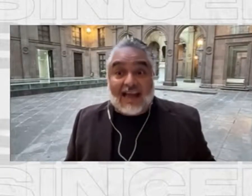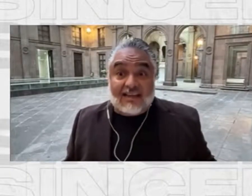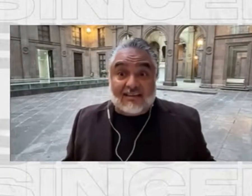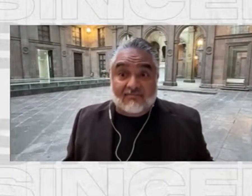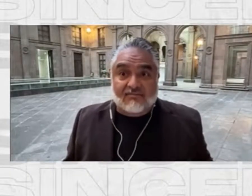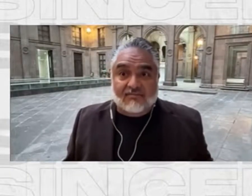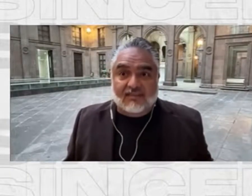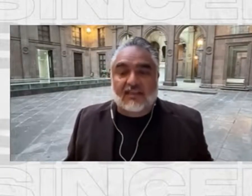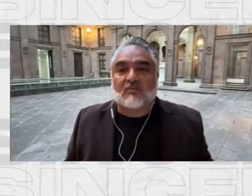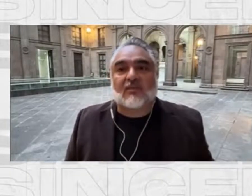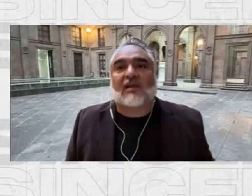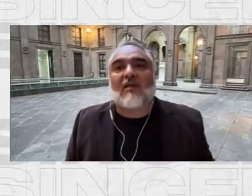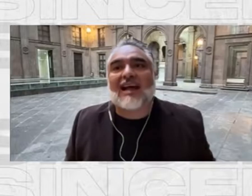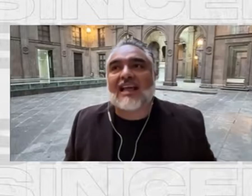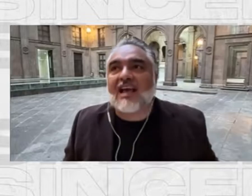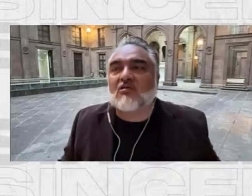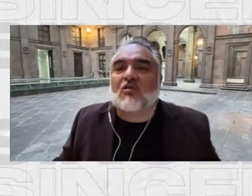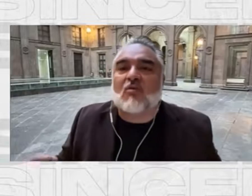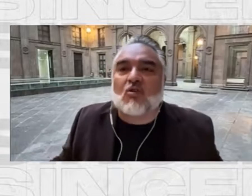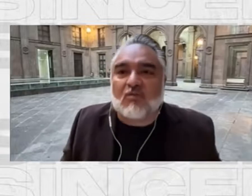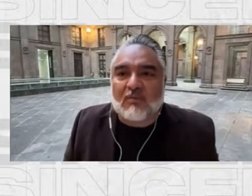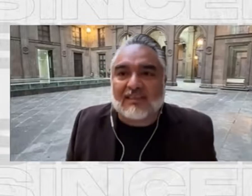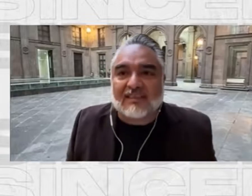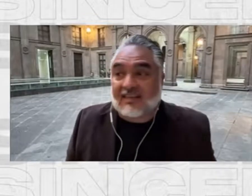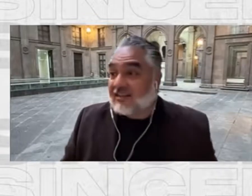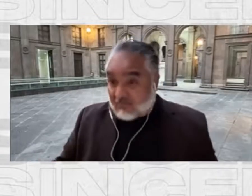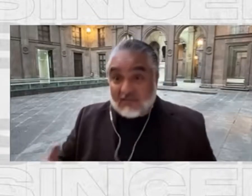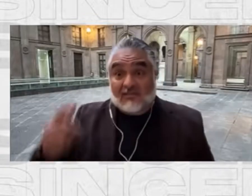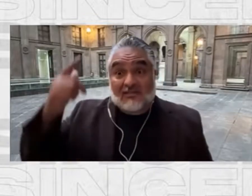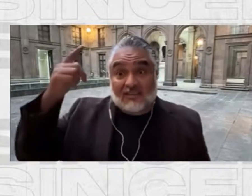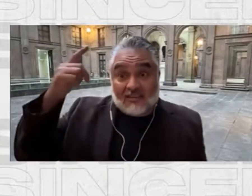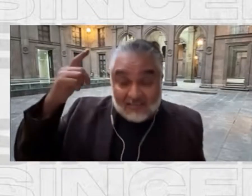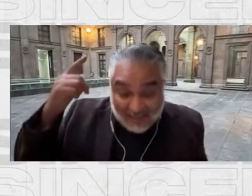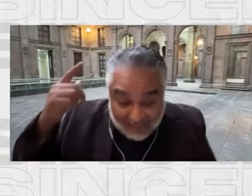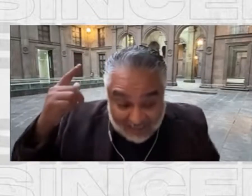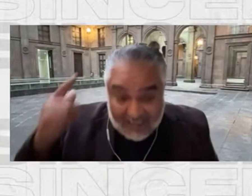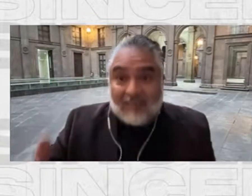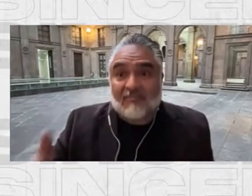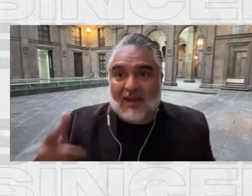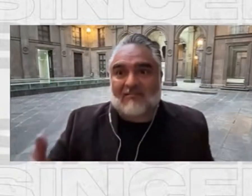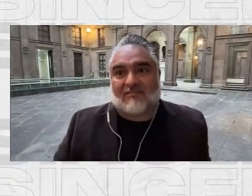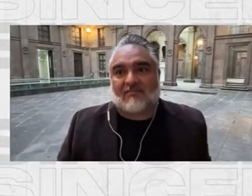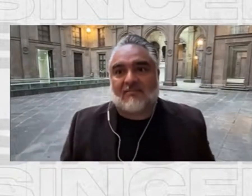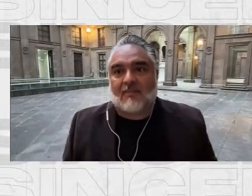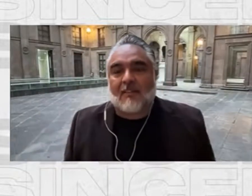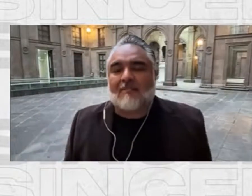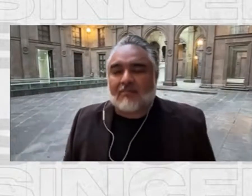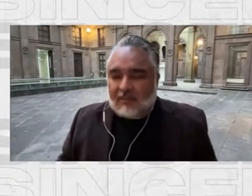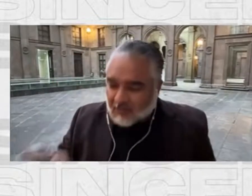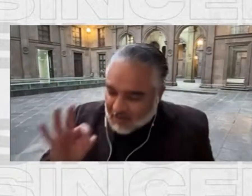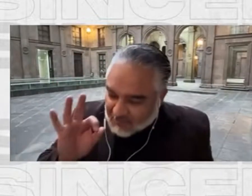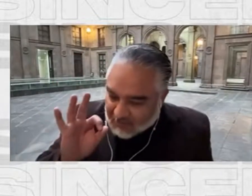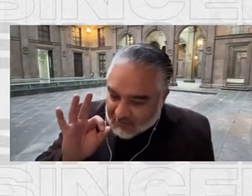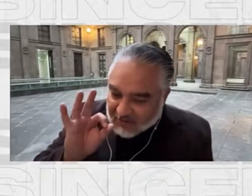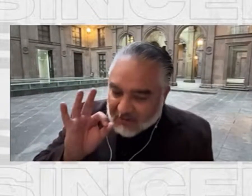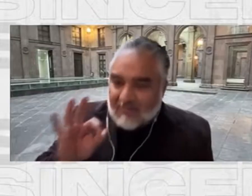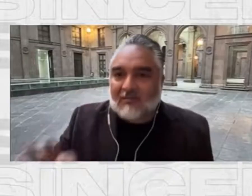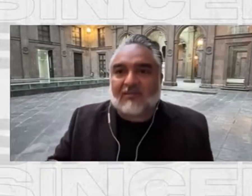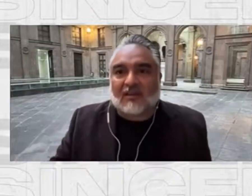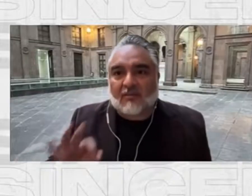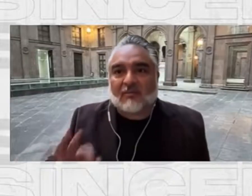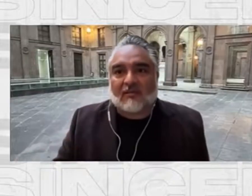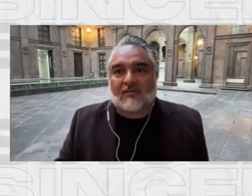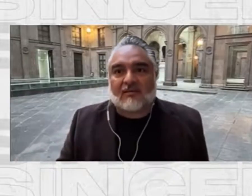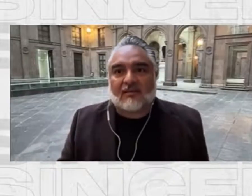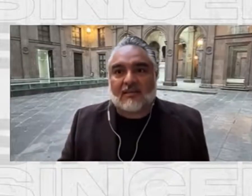que callan es porque lo han callado como cómplices. Bueno, así, Paco, te voy a